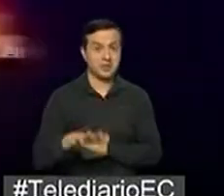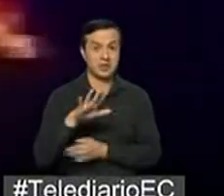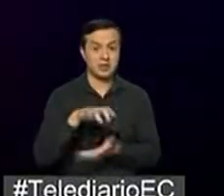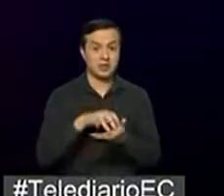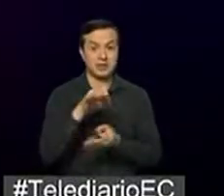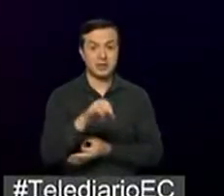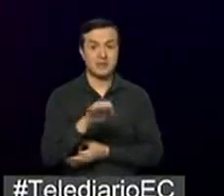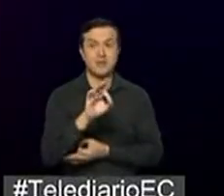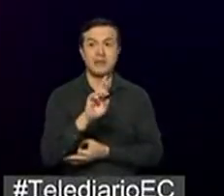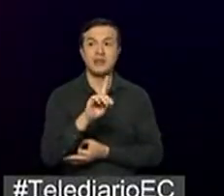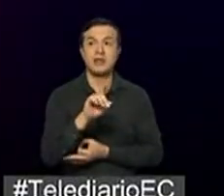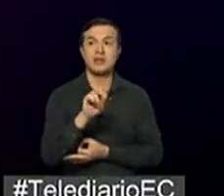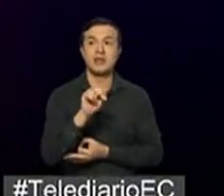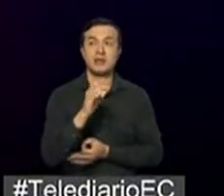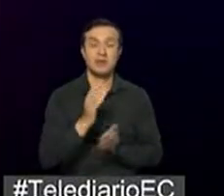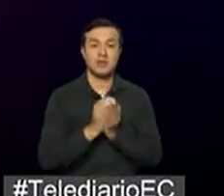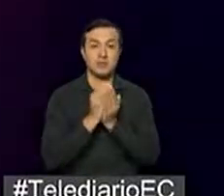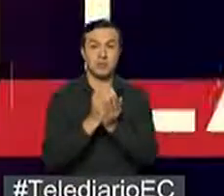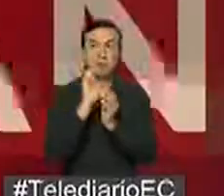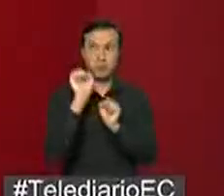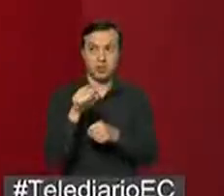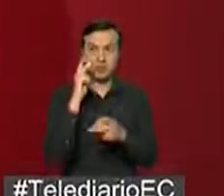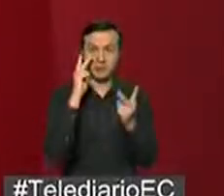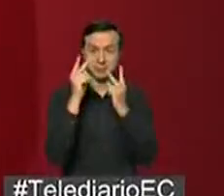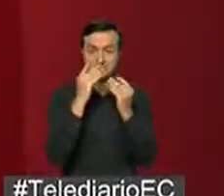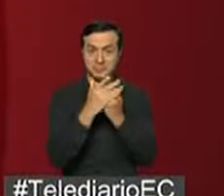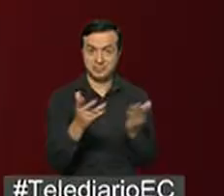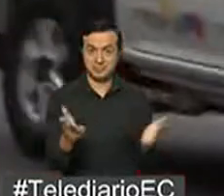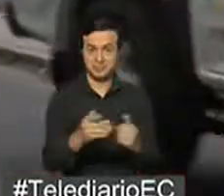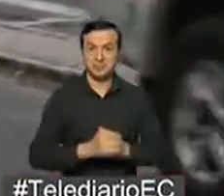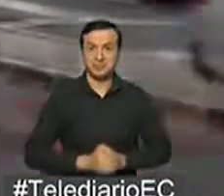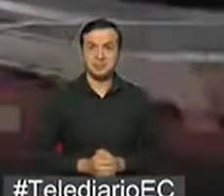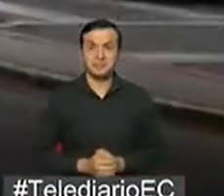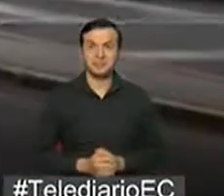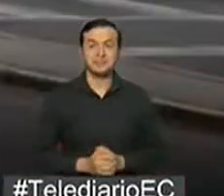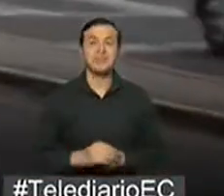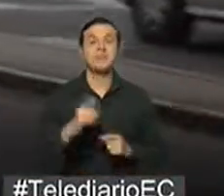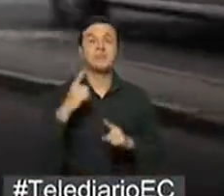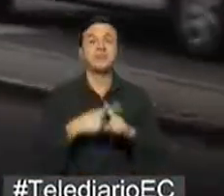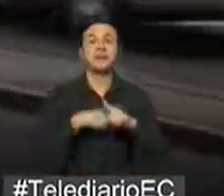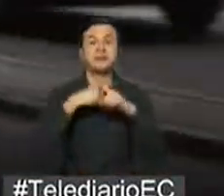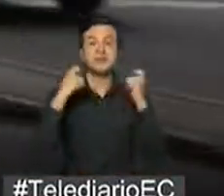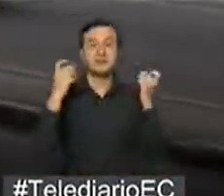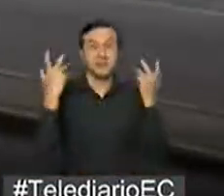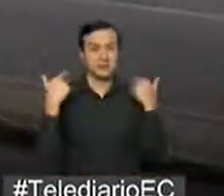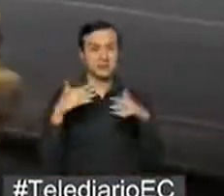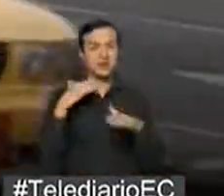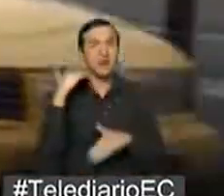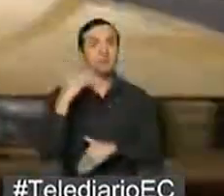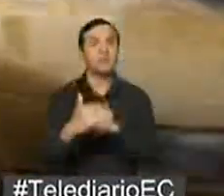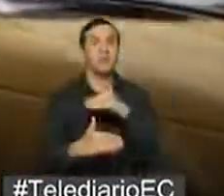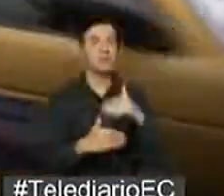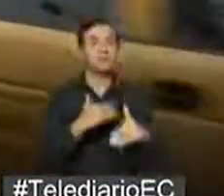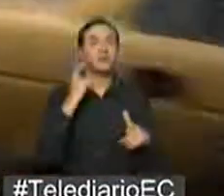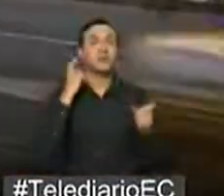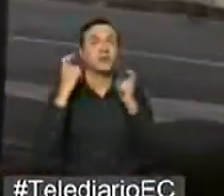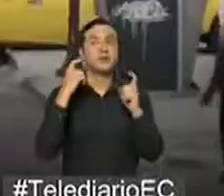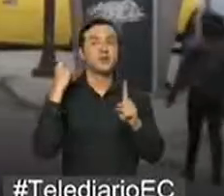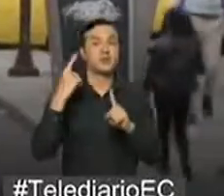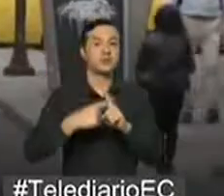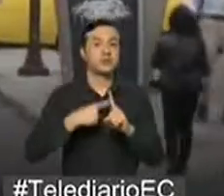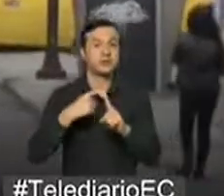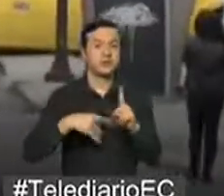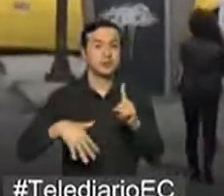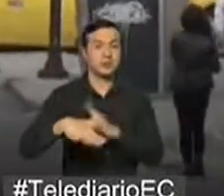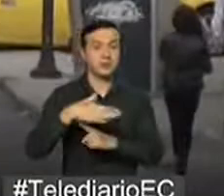desde los cruceros navegables en marzo concluirá el proceso de regulación de taxis en quito